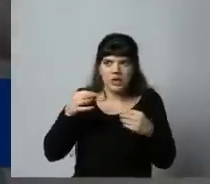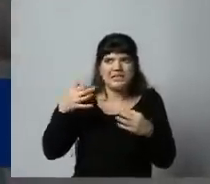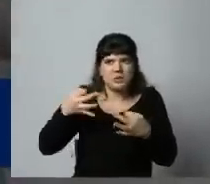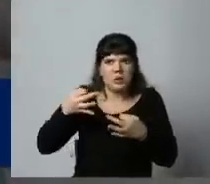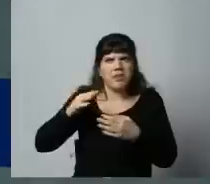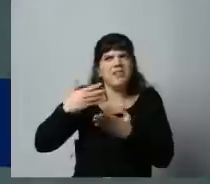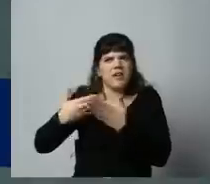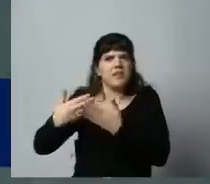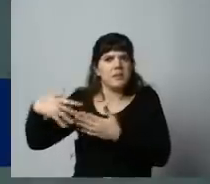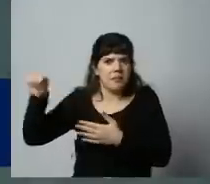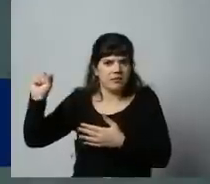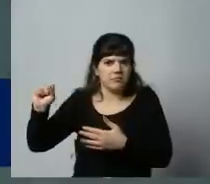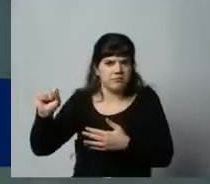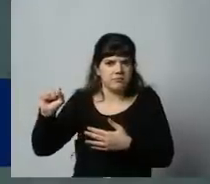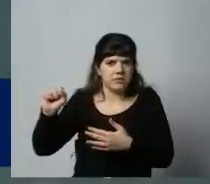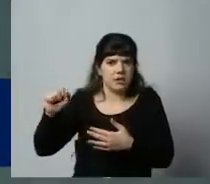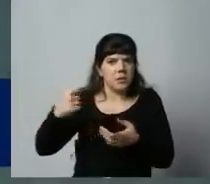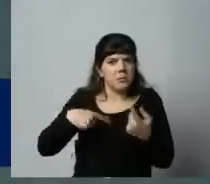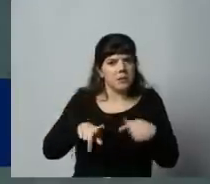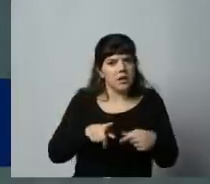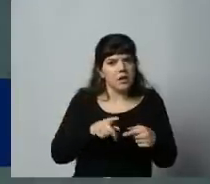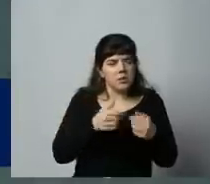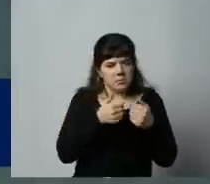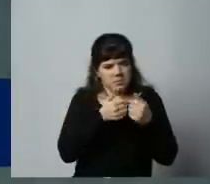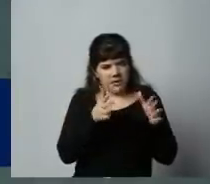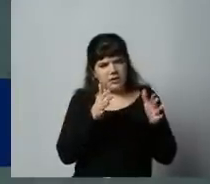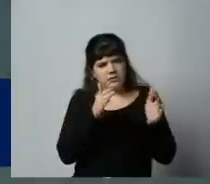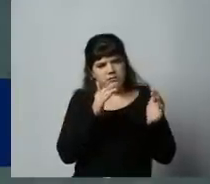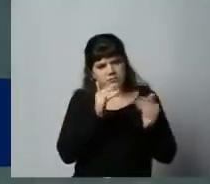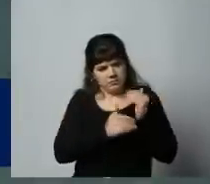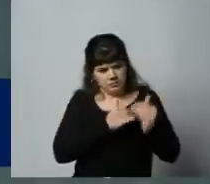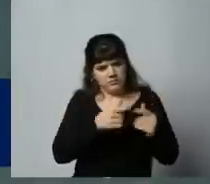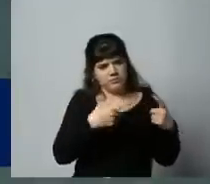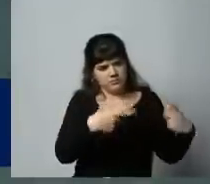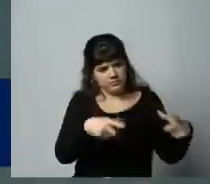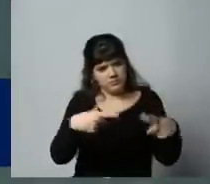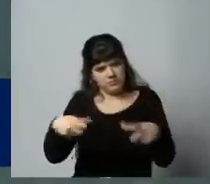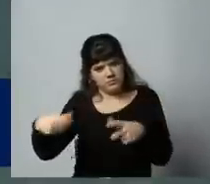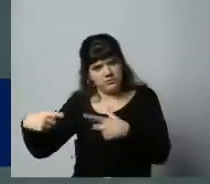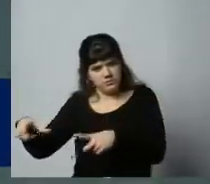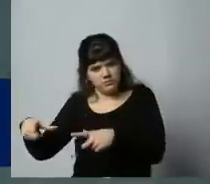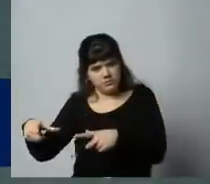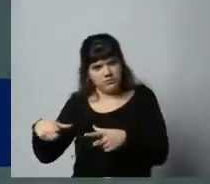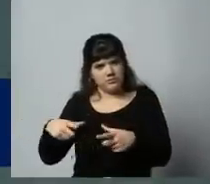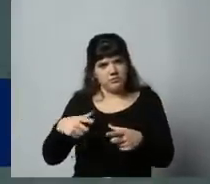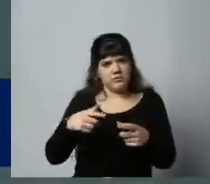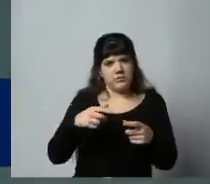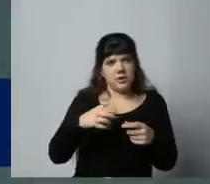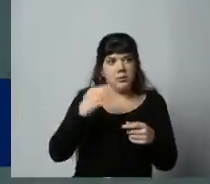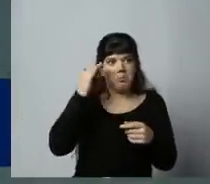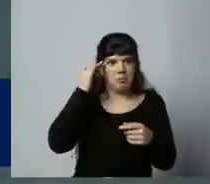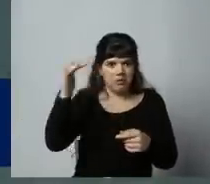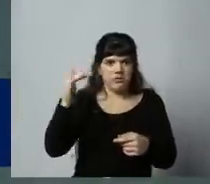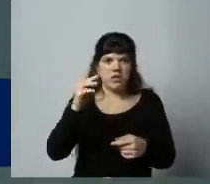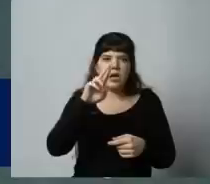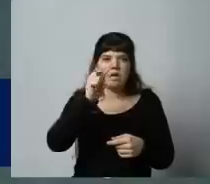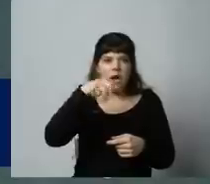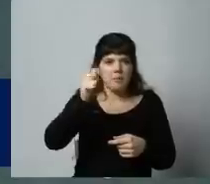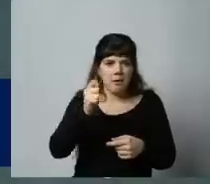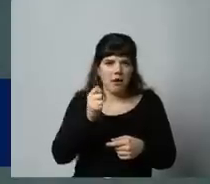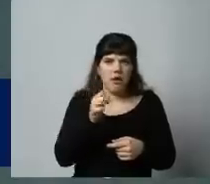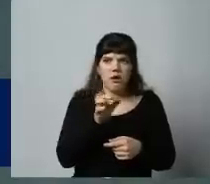un poco más pero desde que empezaron las bandejas ni el profesor rama